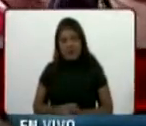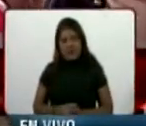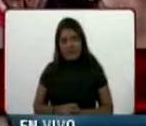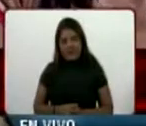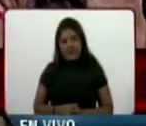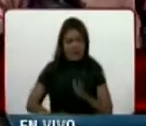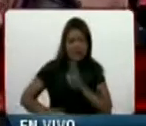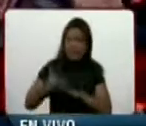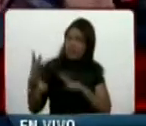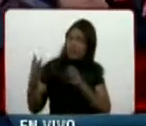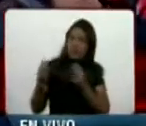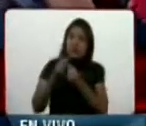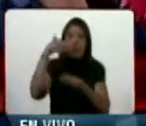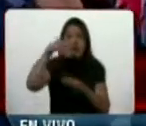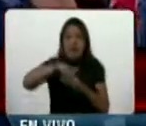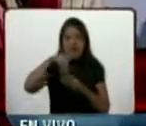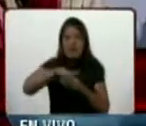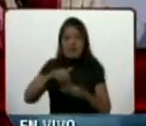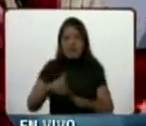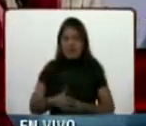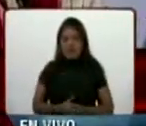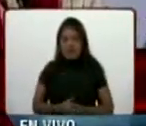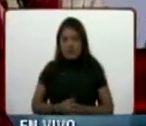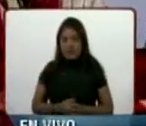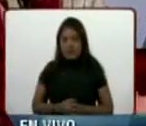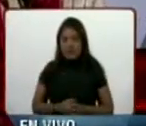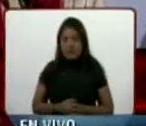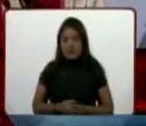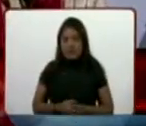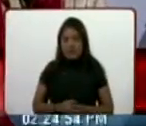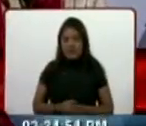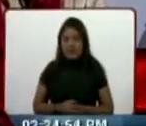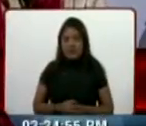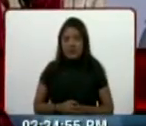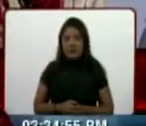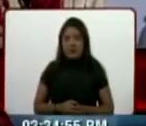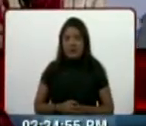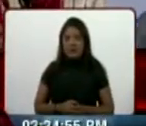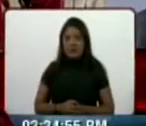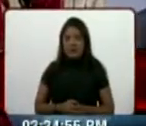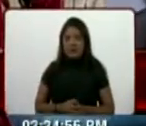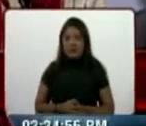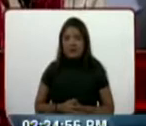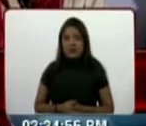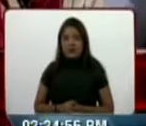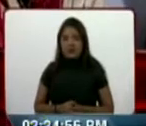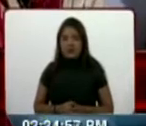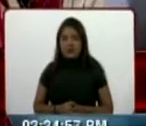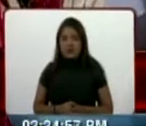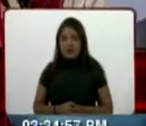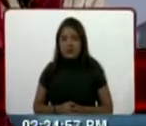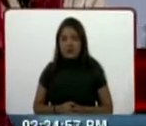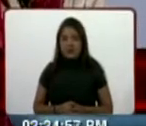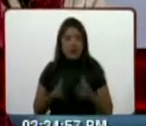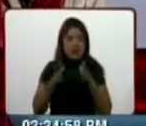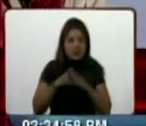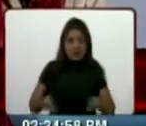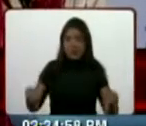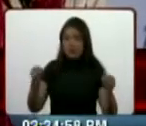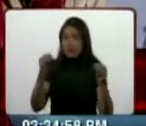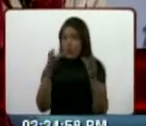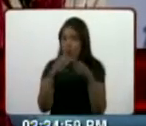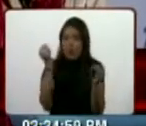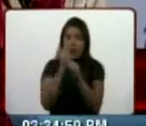Vamos a votar. En tercer lugar, a los trabajadores, a la clase obrera de esta patria, a toda la clase obrera de esta